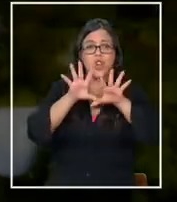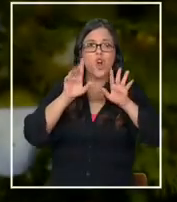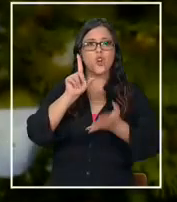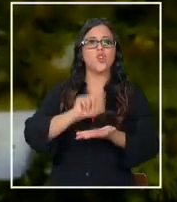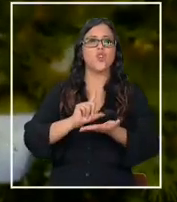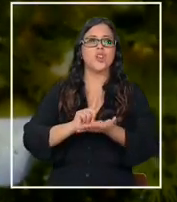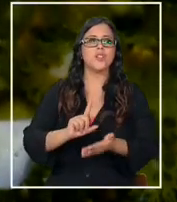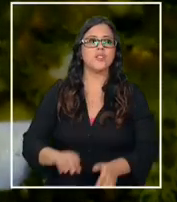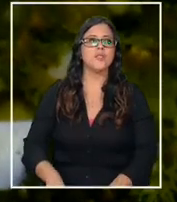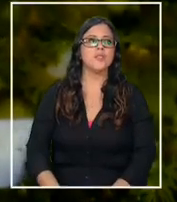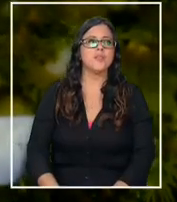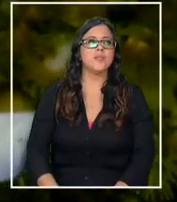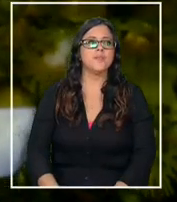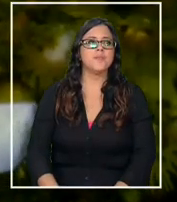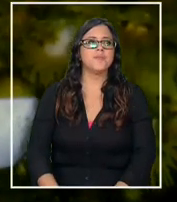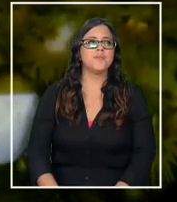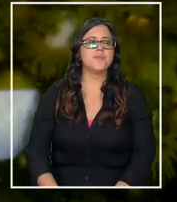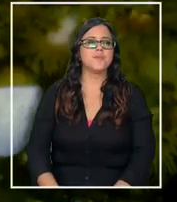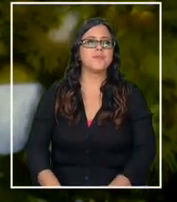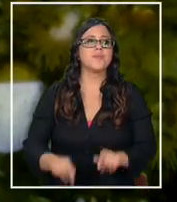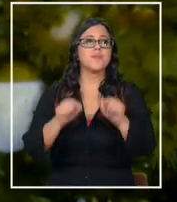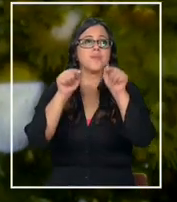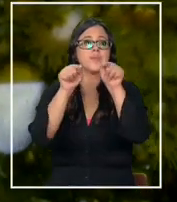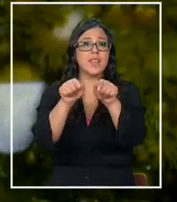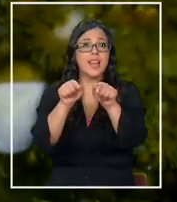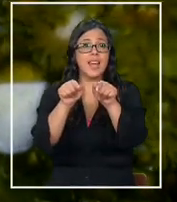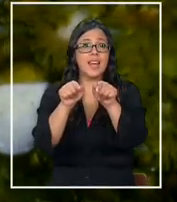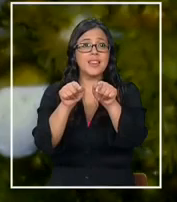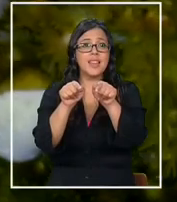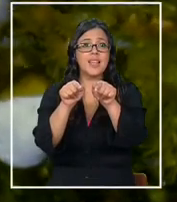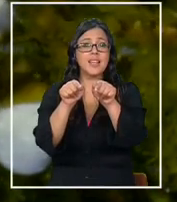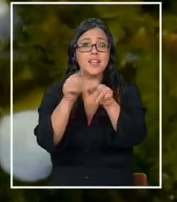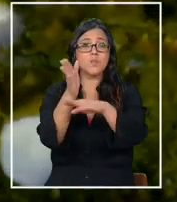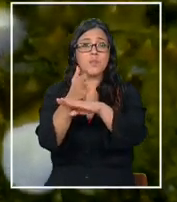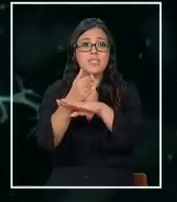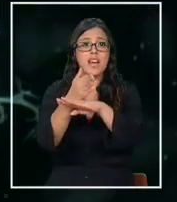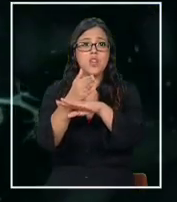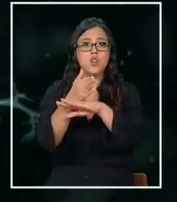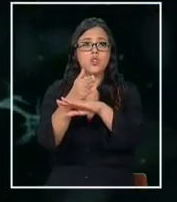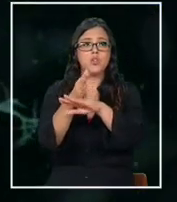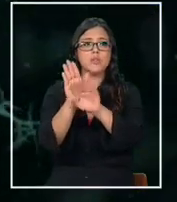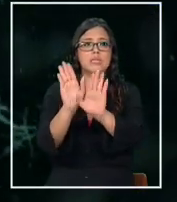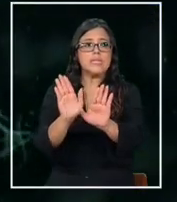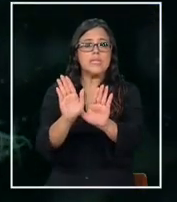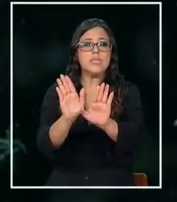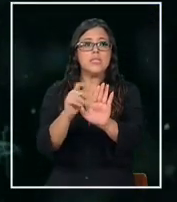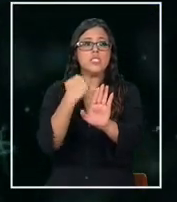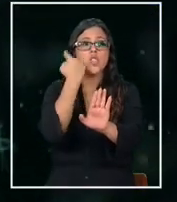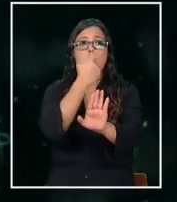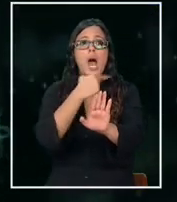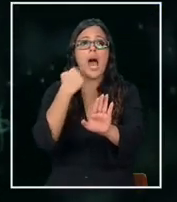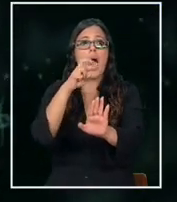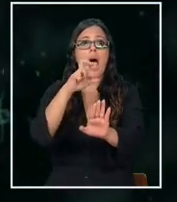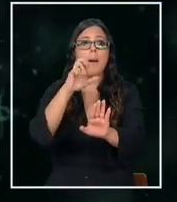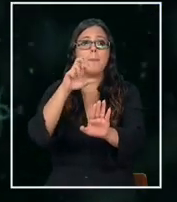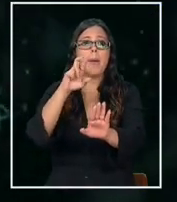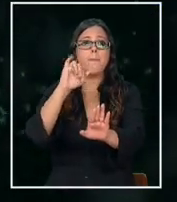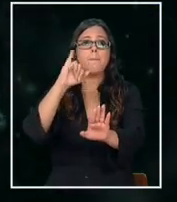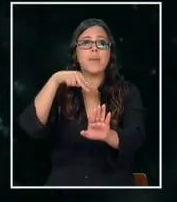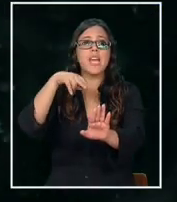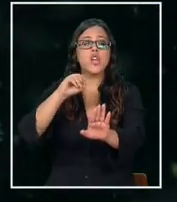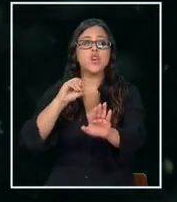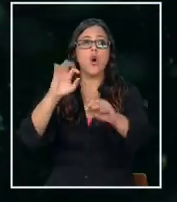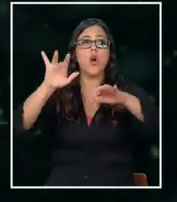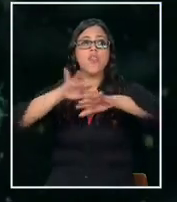lugar. La cabrilla española permanece casi inmóvil. La boca de este pepino de mar se rodea